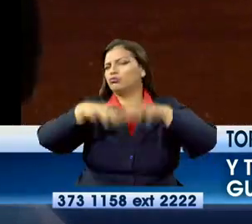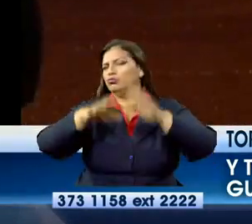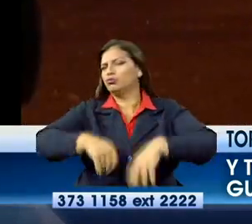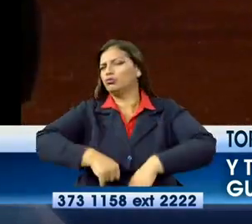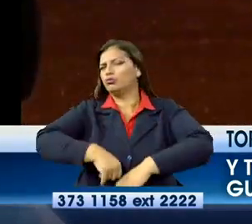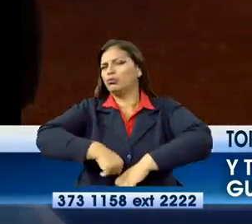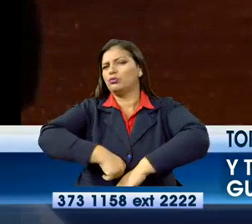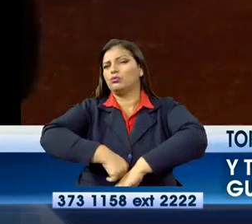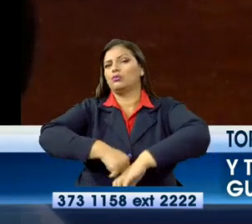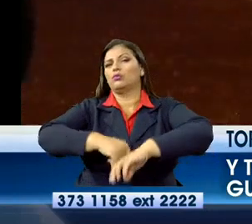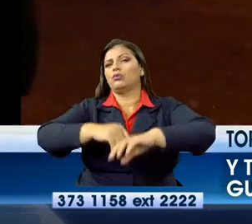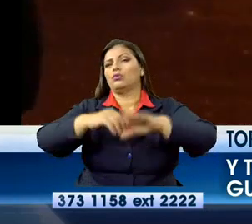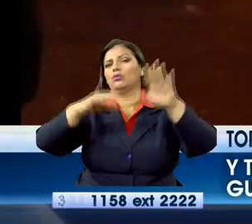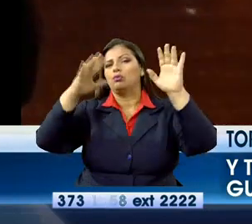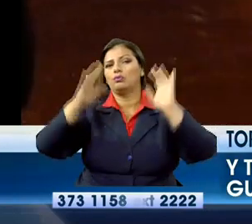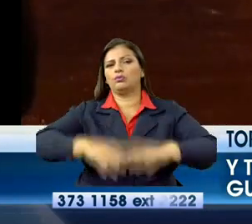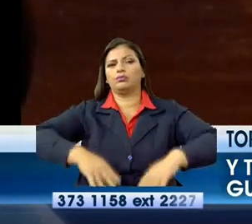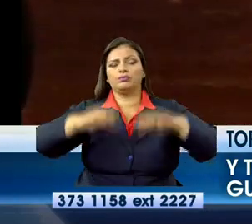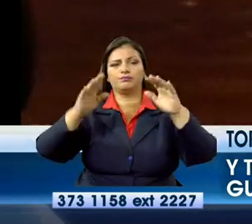este lunes.